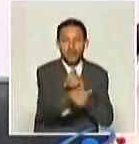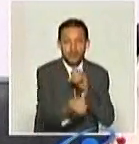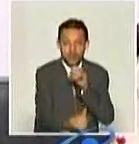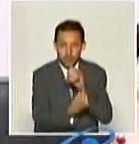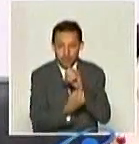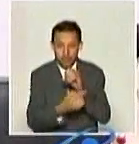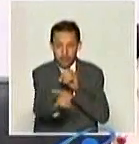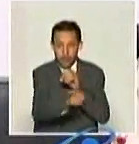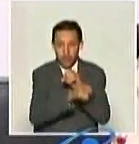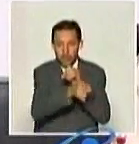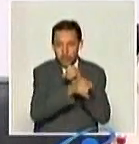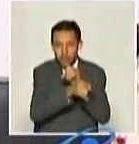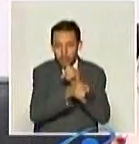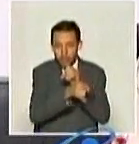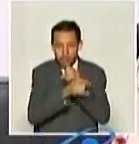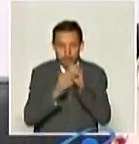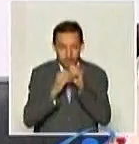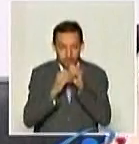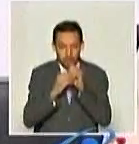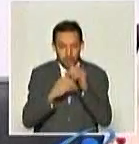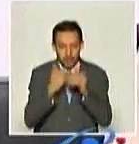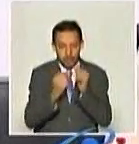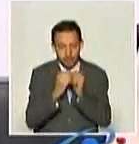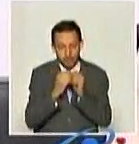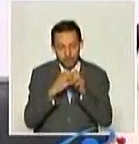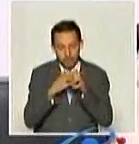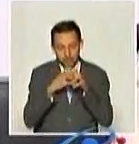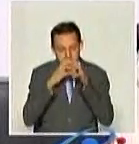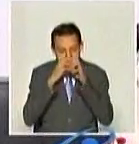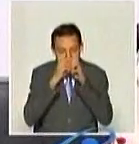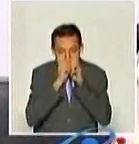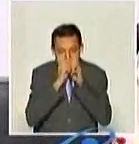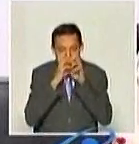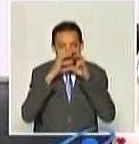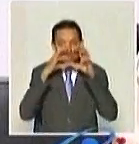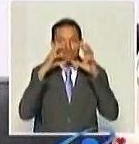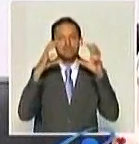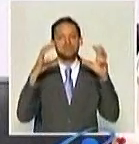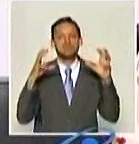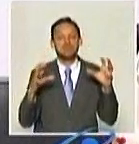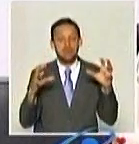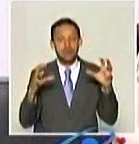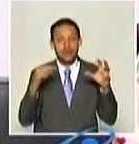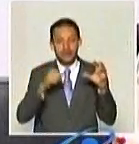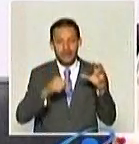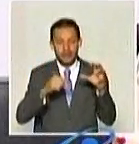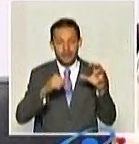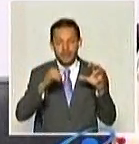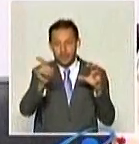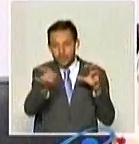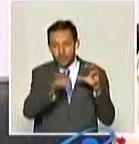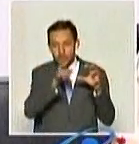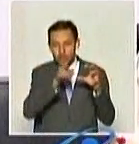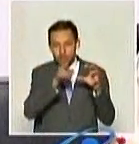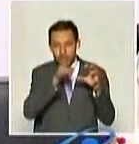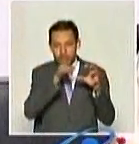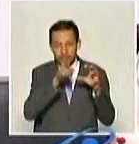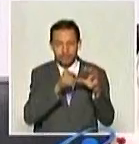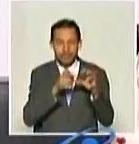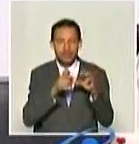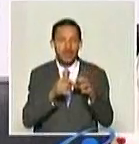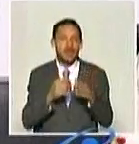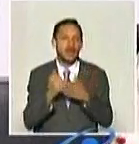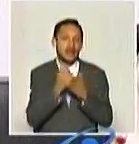hasta que la bolsa vaya inflando lentamente. Eso hace un efecto local sobre la úlcera, haciendo lo primero